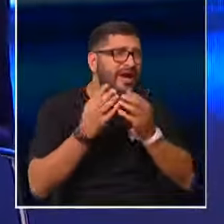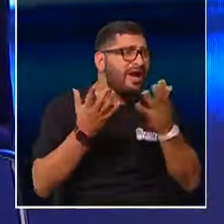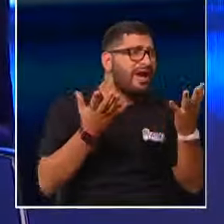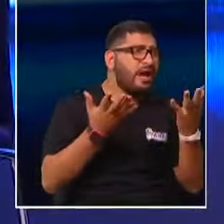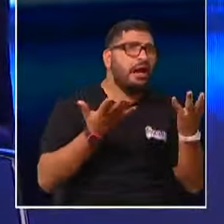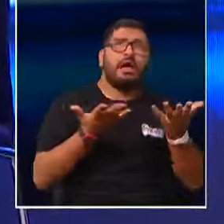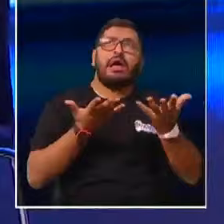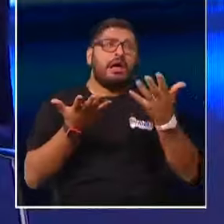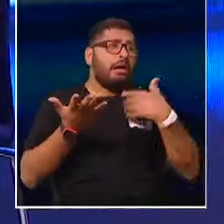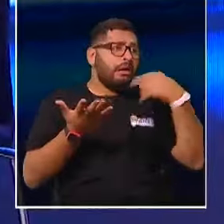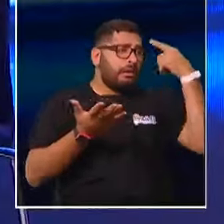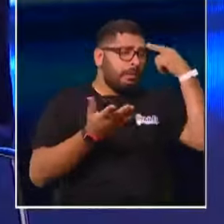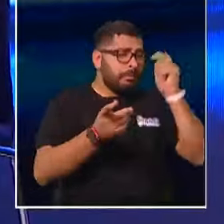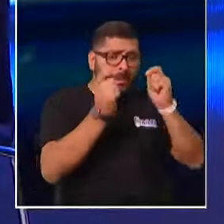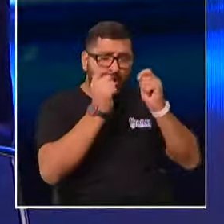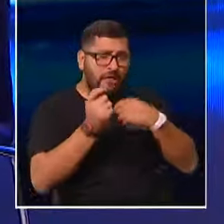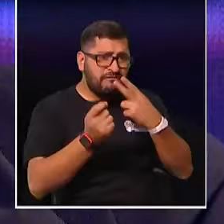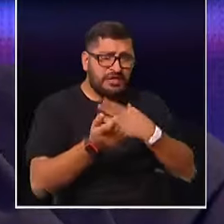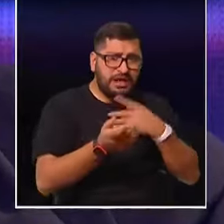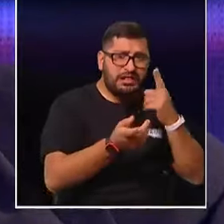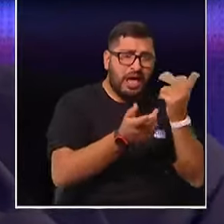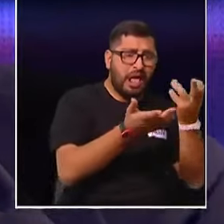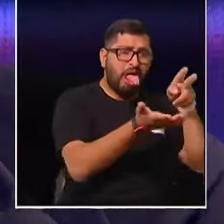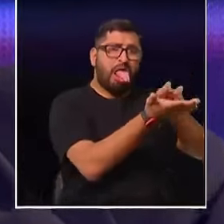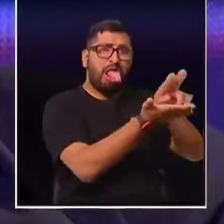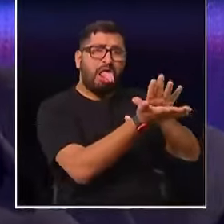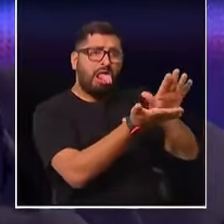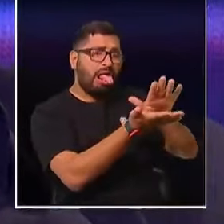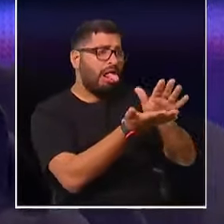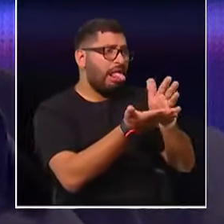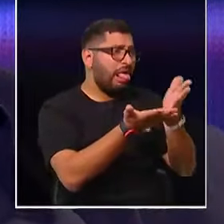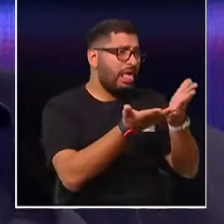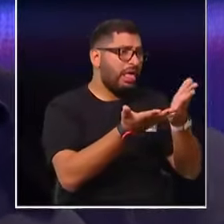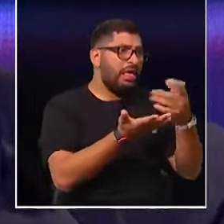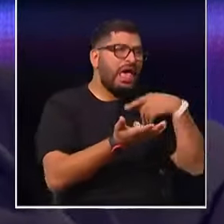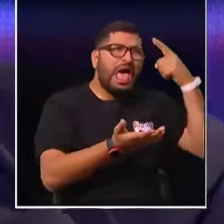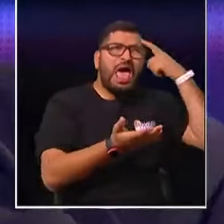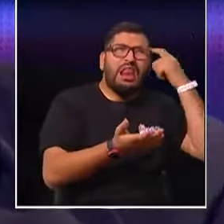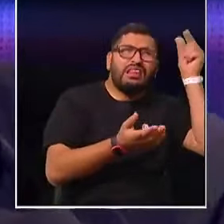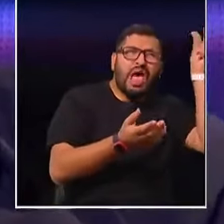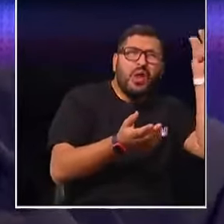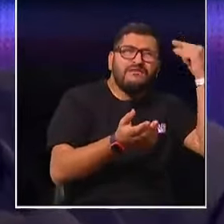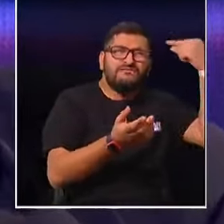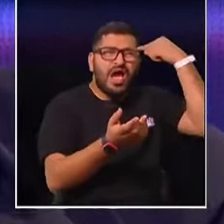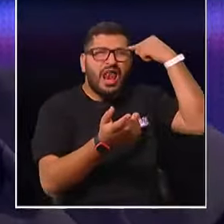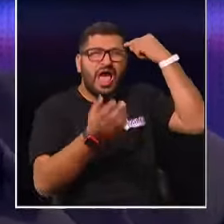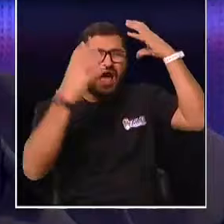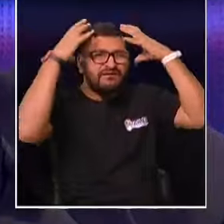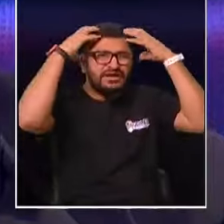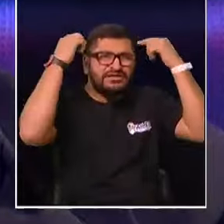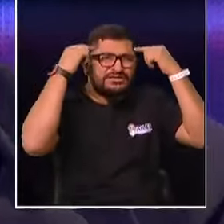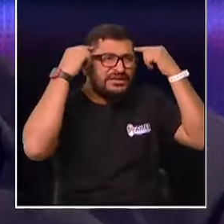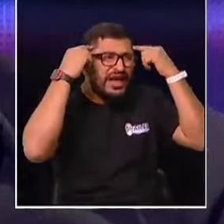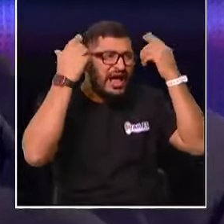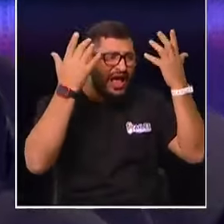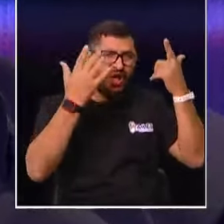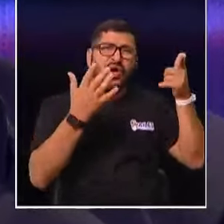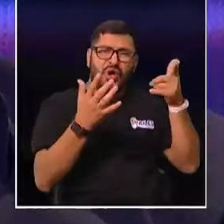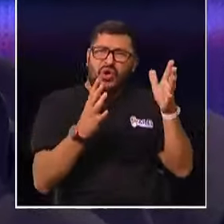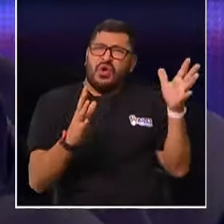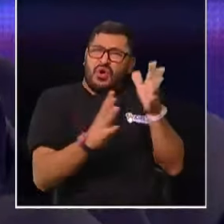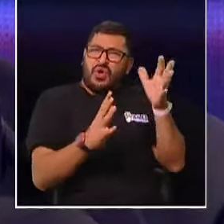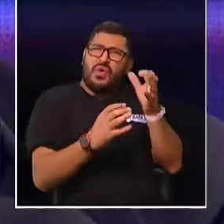con riesgo vital, era una herida de bala, entonces era algo mayor, ¿cierto?